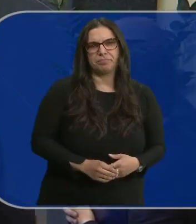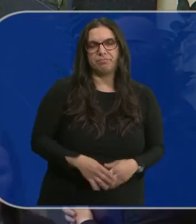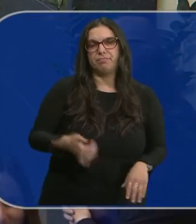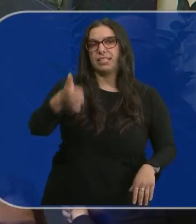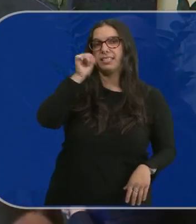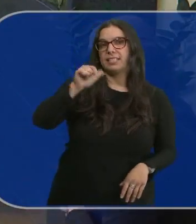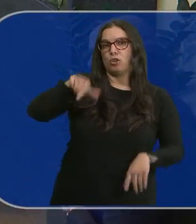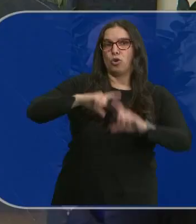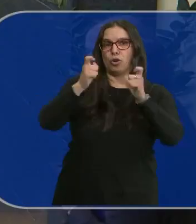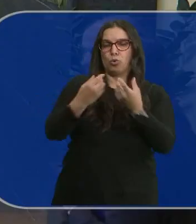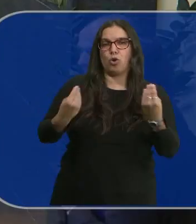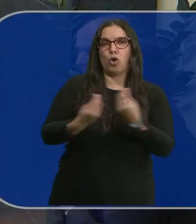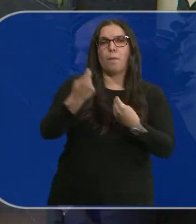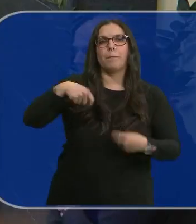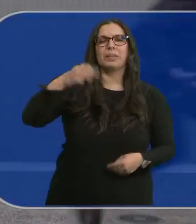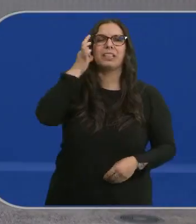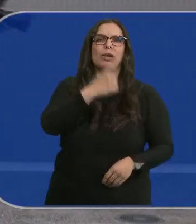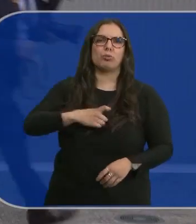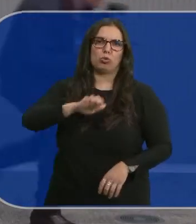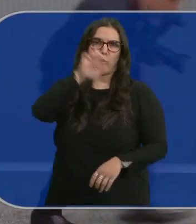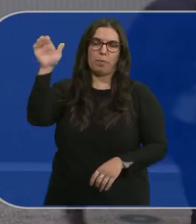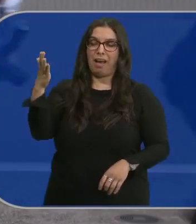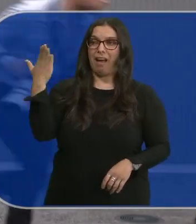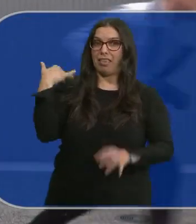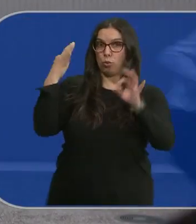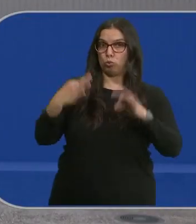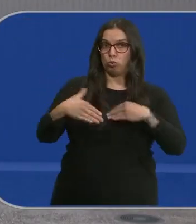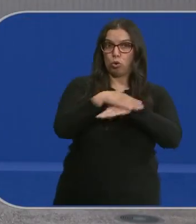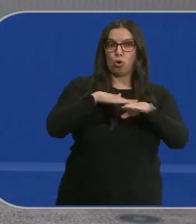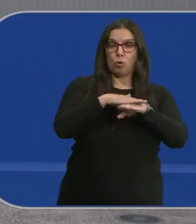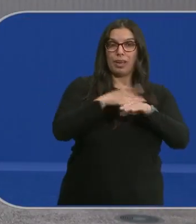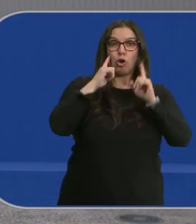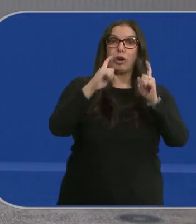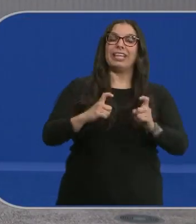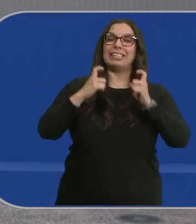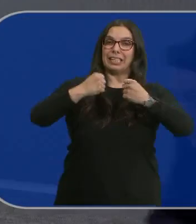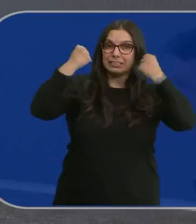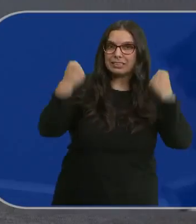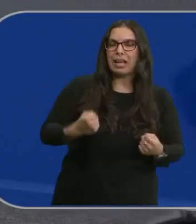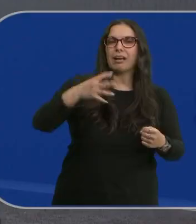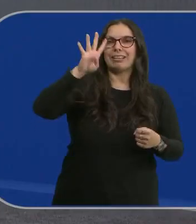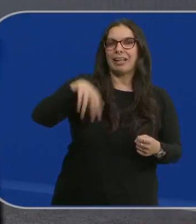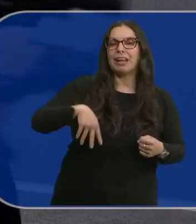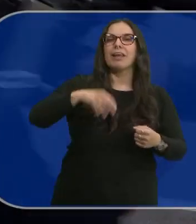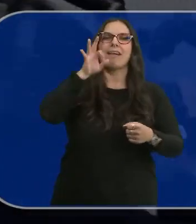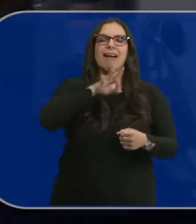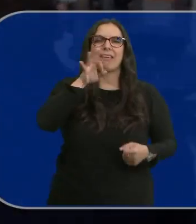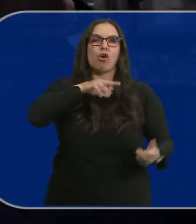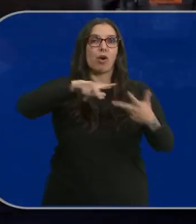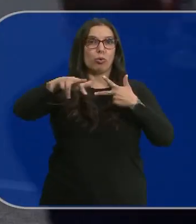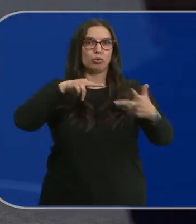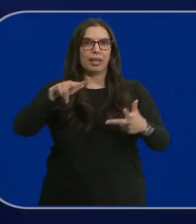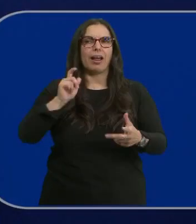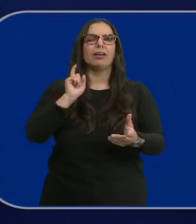Pedro Sánchez se ha reunido con Ursula von der Leyen en Bruselas un día después de que el gobierno fracasara en su empeño de que catalán, gallego y euskera